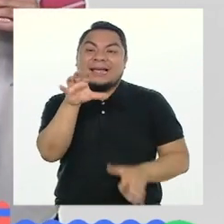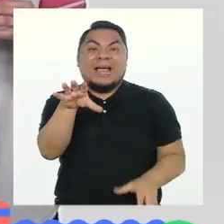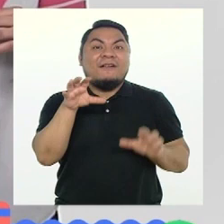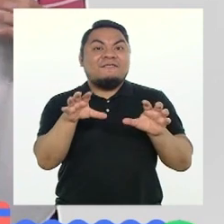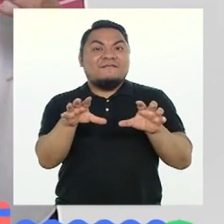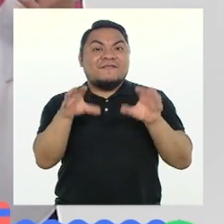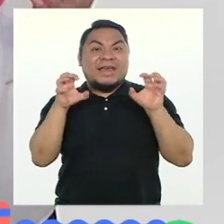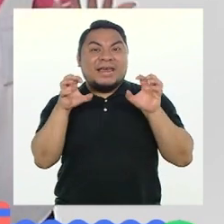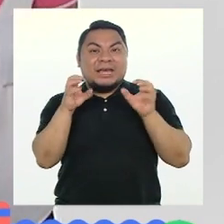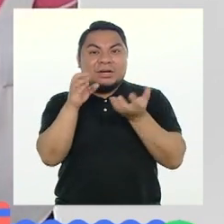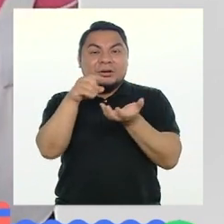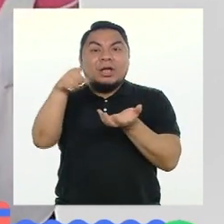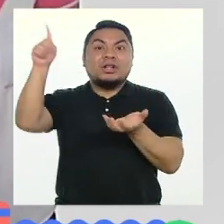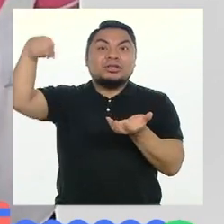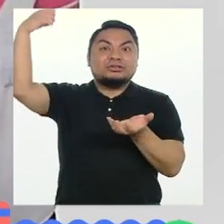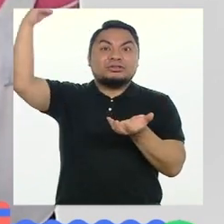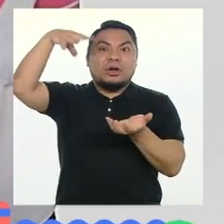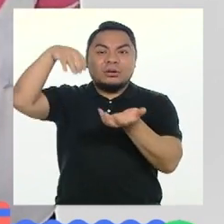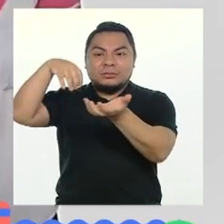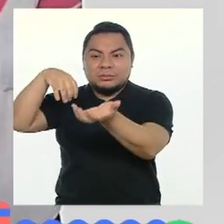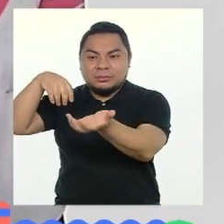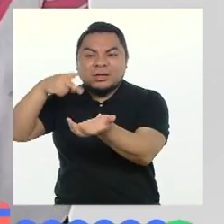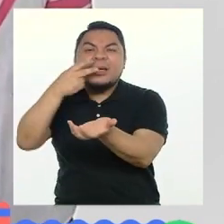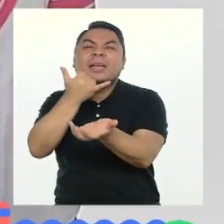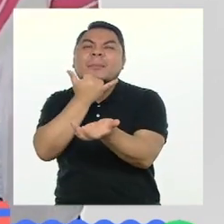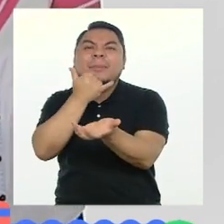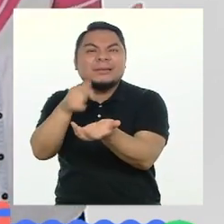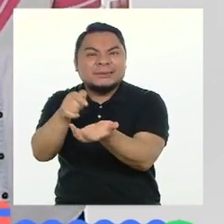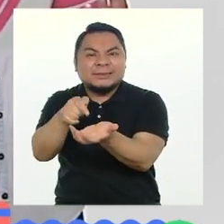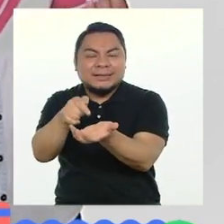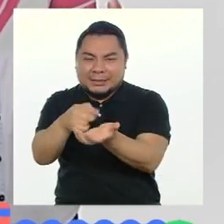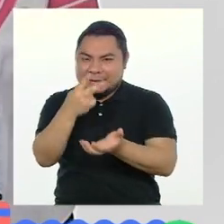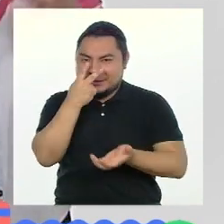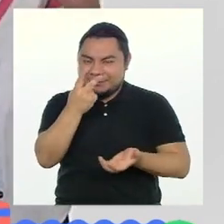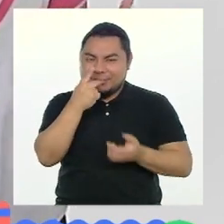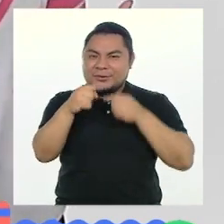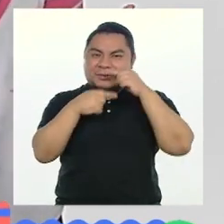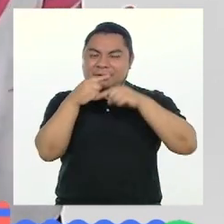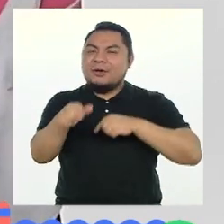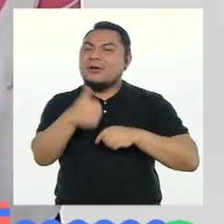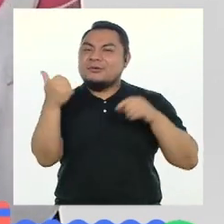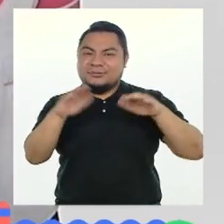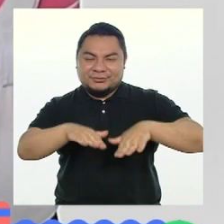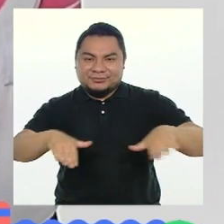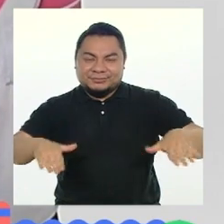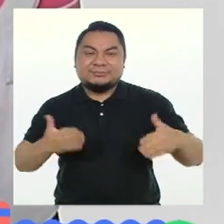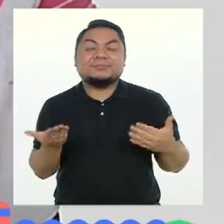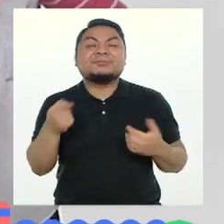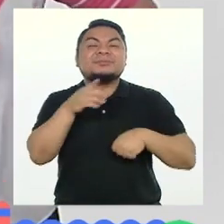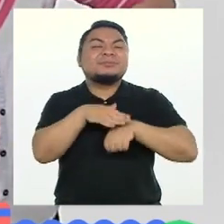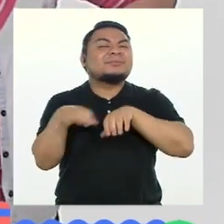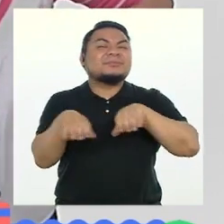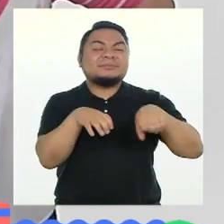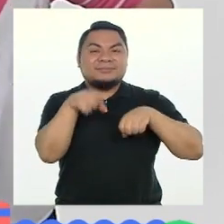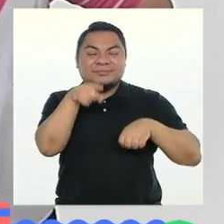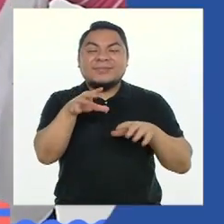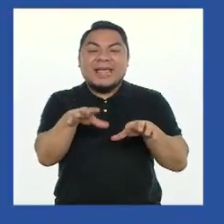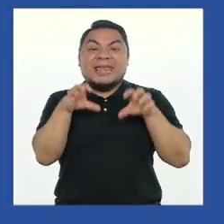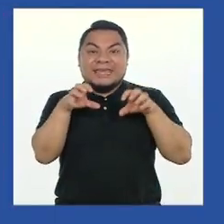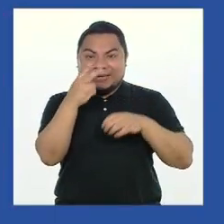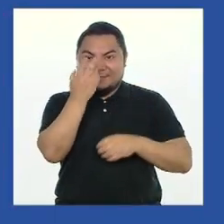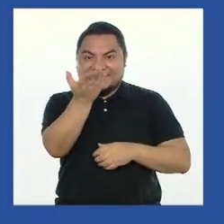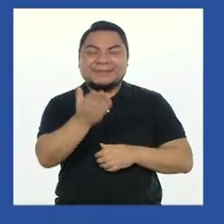frente al sol y han visto qué pasa. Veamos lo que nos cuentan otros niños sobre lo que hicieron con el